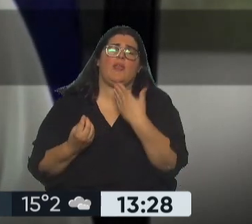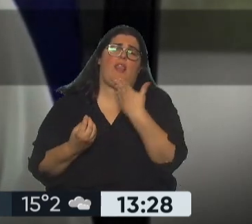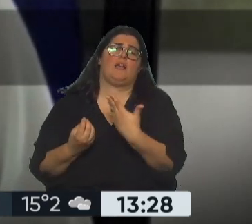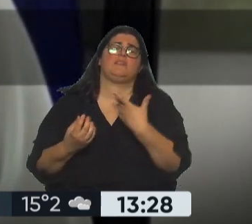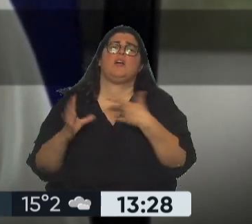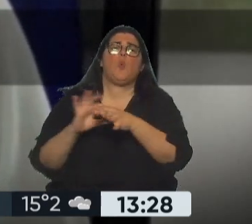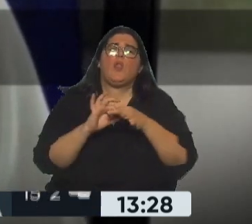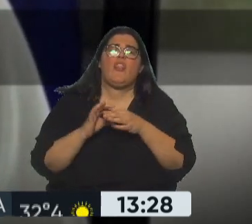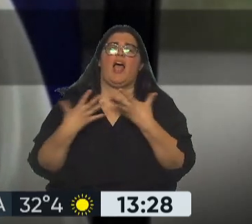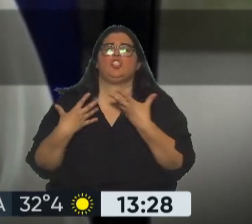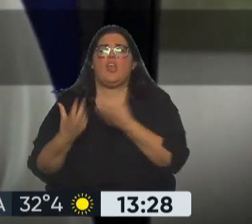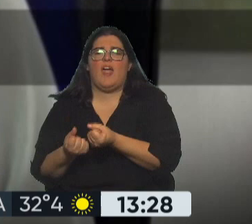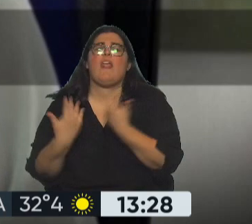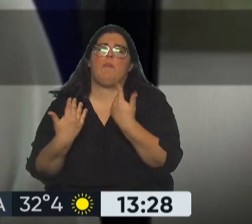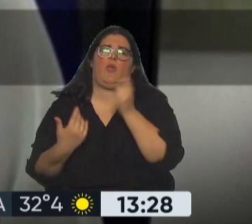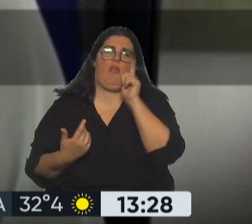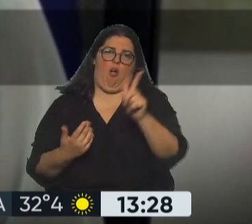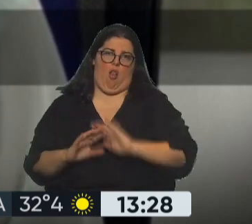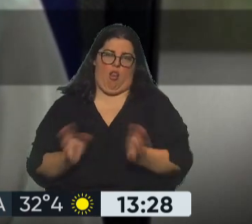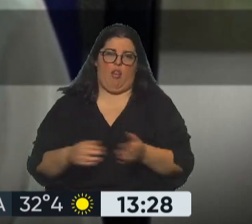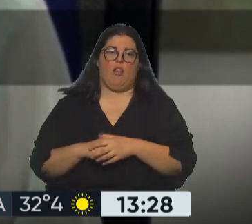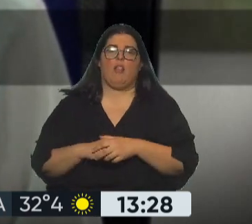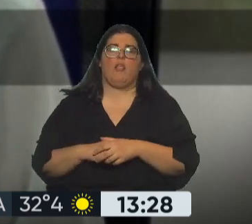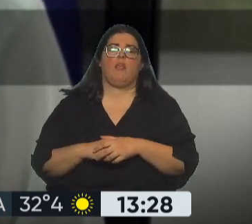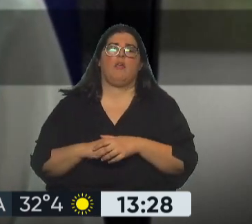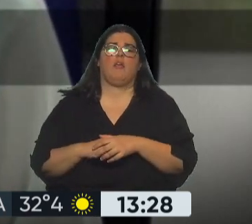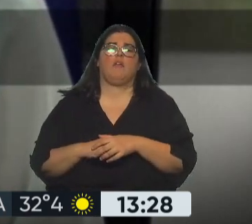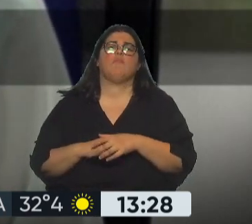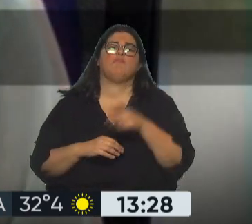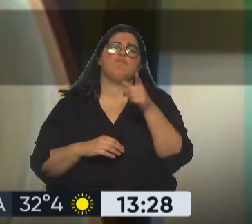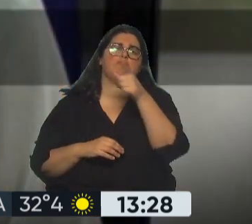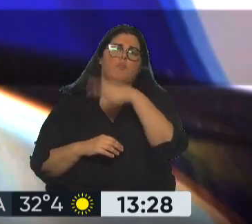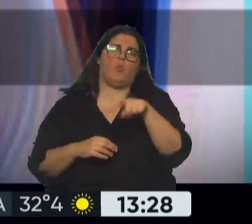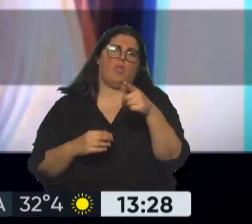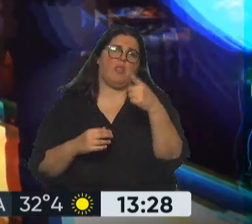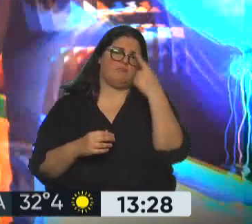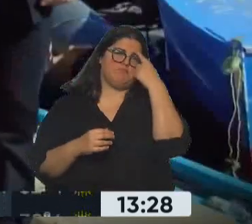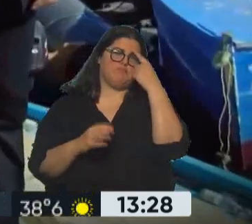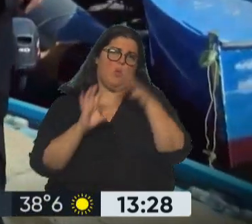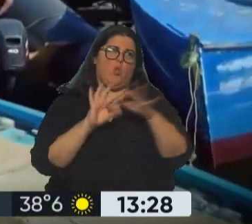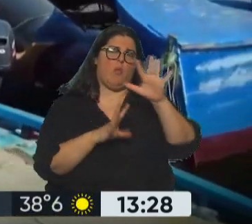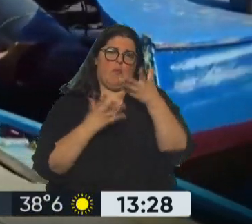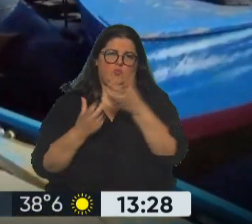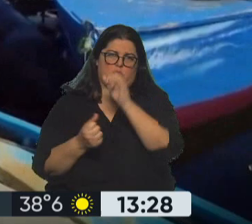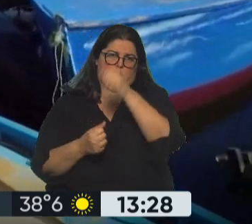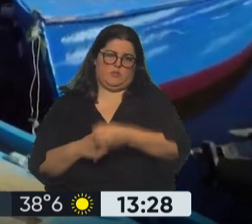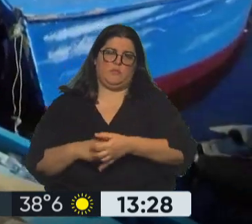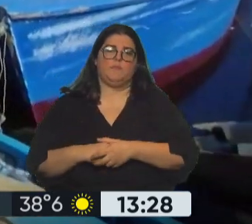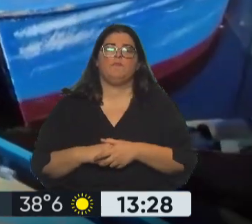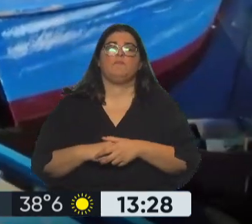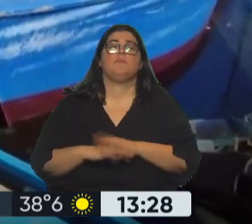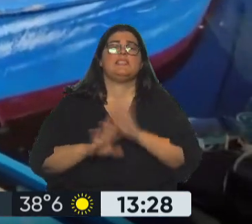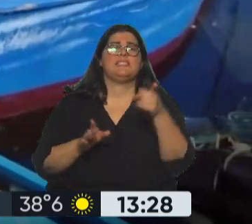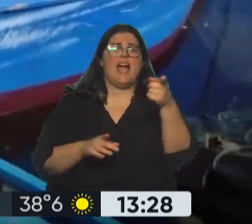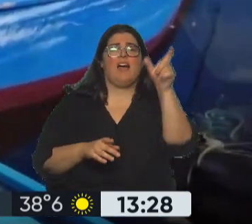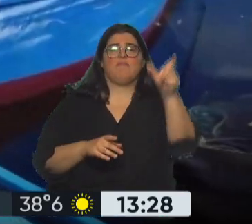unity that we can achieve this, and you can count on the European Union. Luego de visitar el